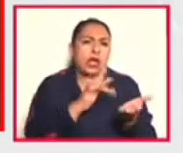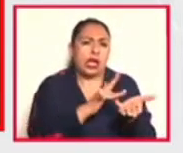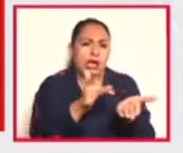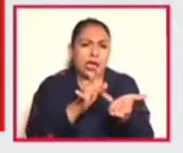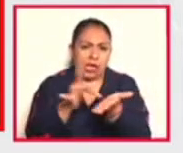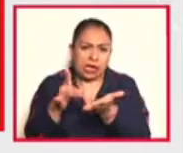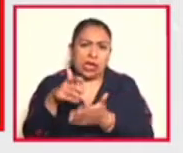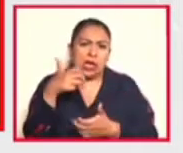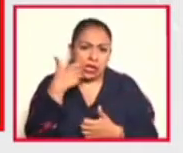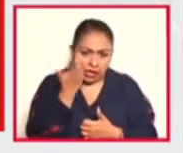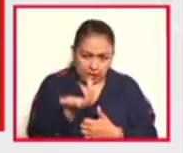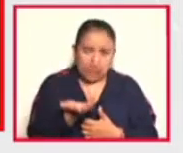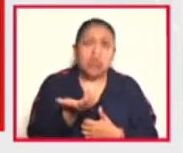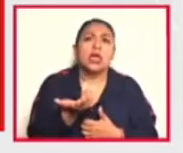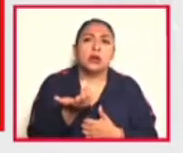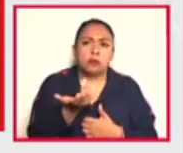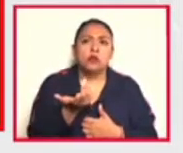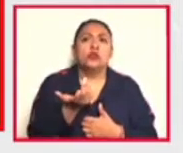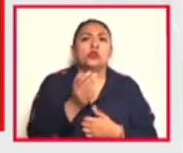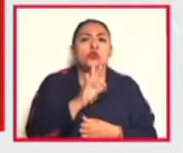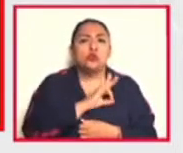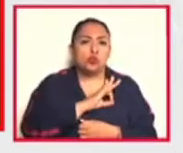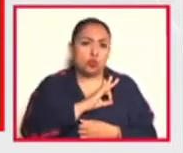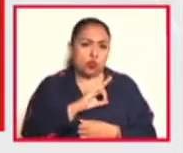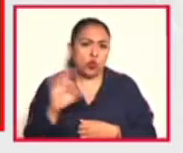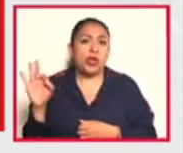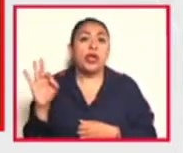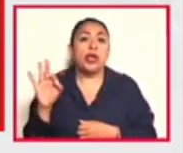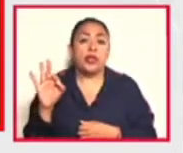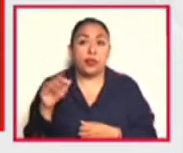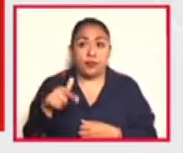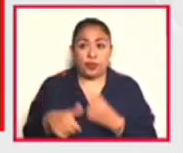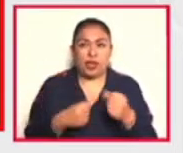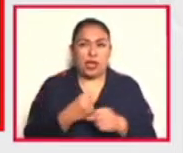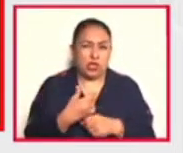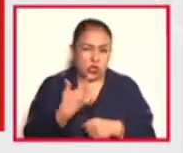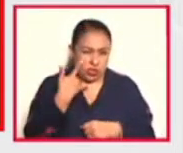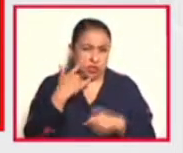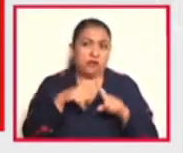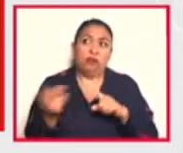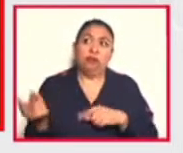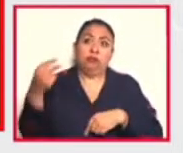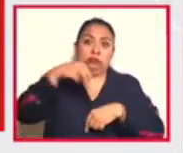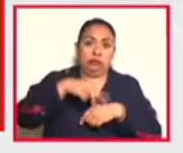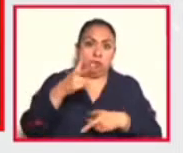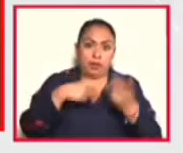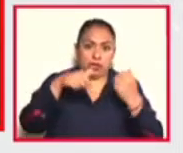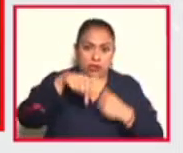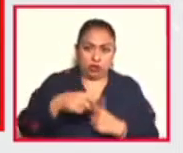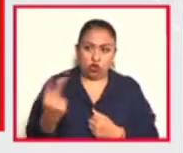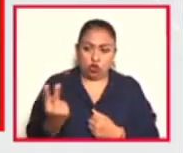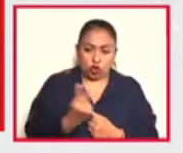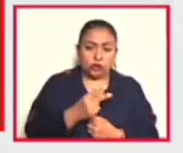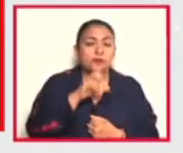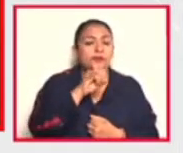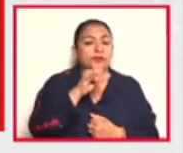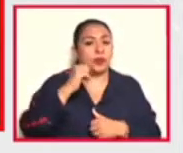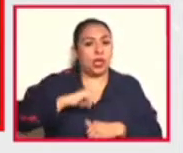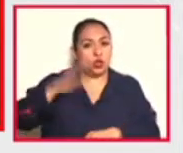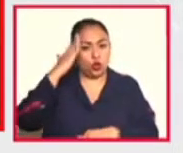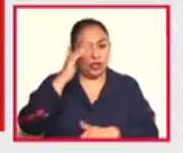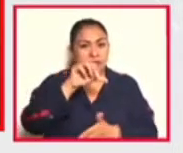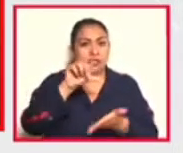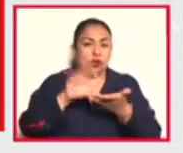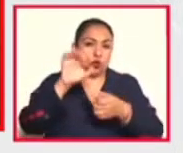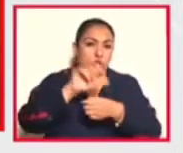queremos hacer, que permitieron que en este año atípico estuviéramos aquí. Sí, por supuesto, a las autoridades del Centro Cultural Clavijero,